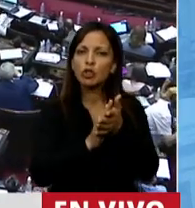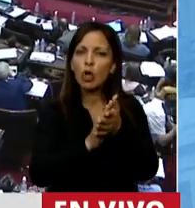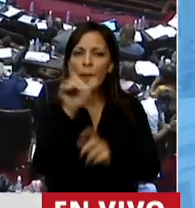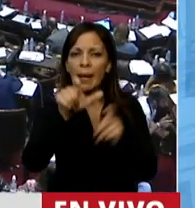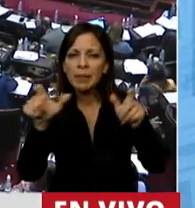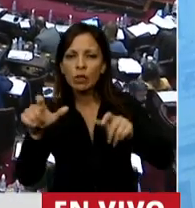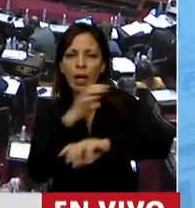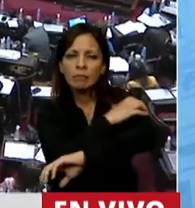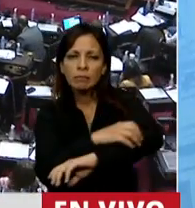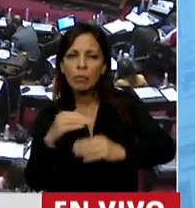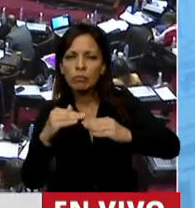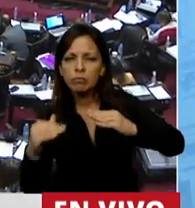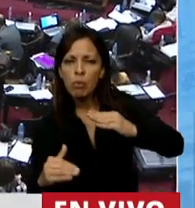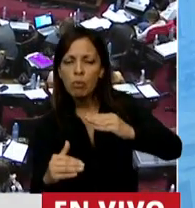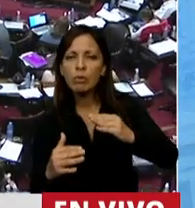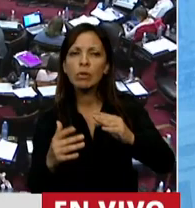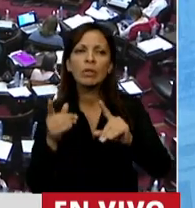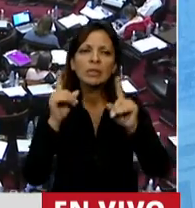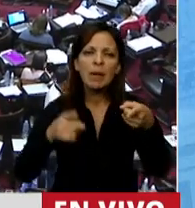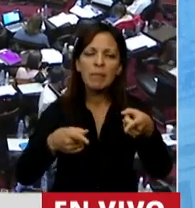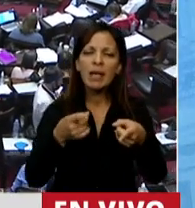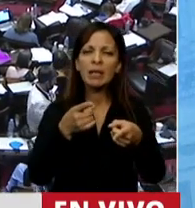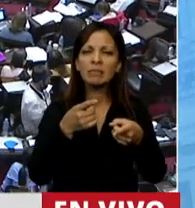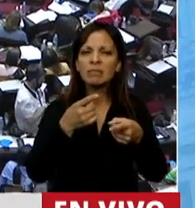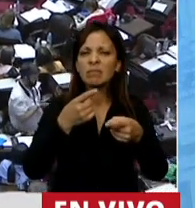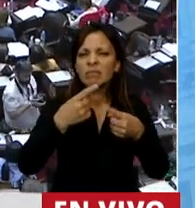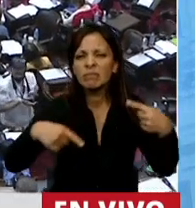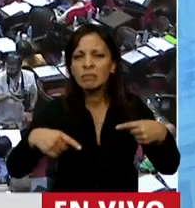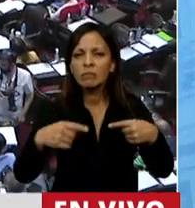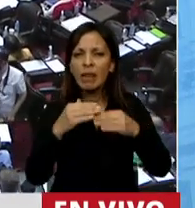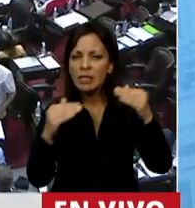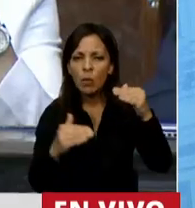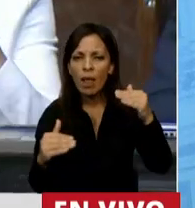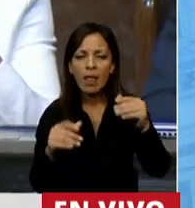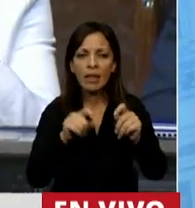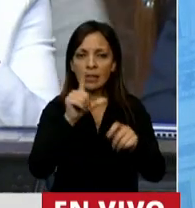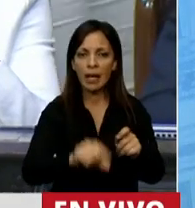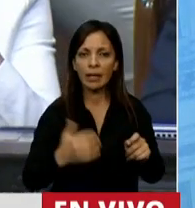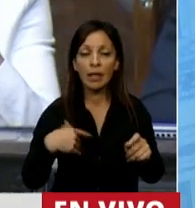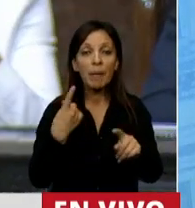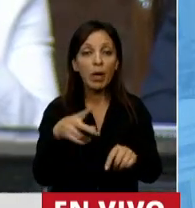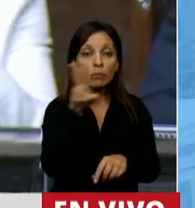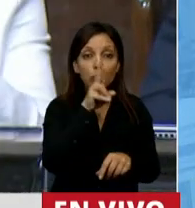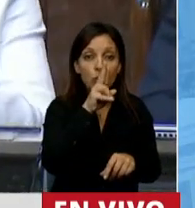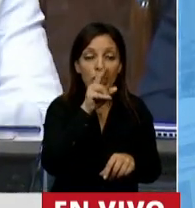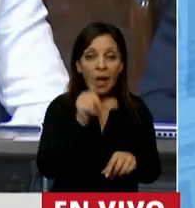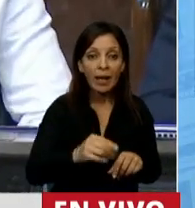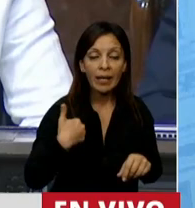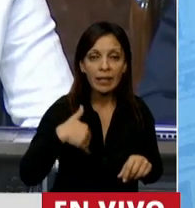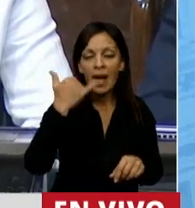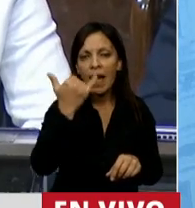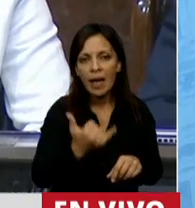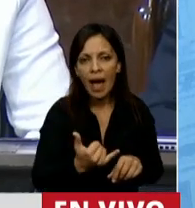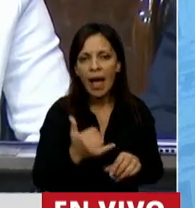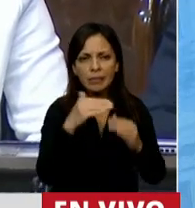verdad, hay muchas indigencias estructurales en la Argentina, pero las mujeres de Argentina tienen indigencia de derechos